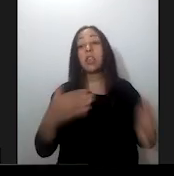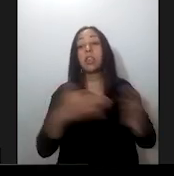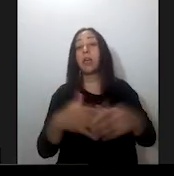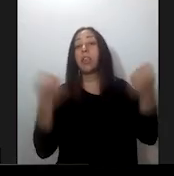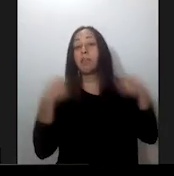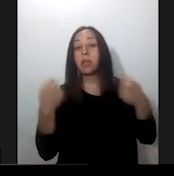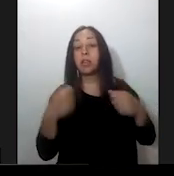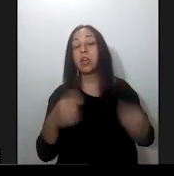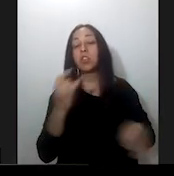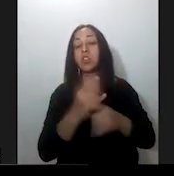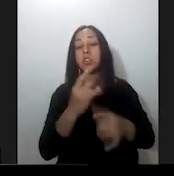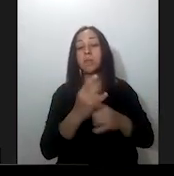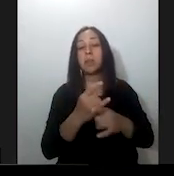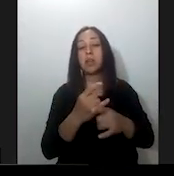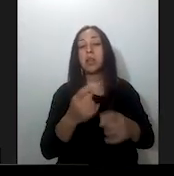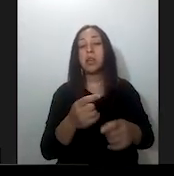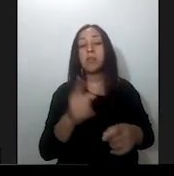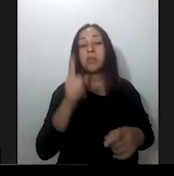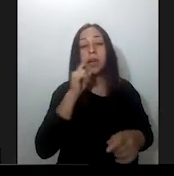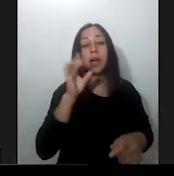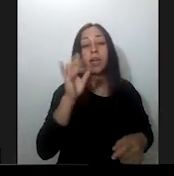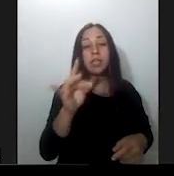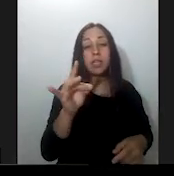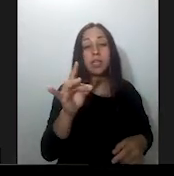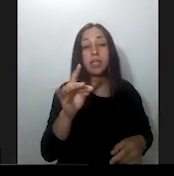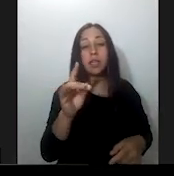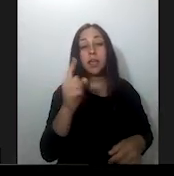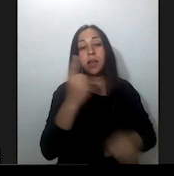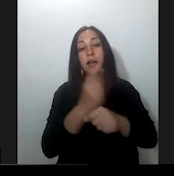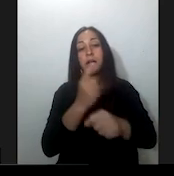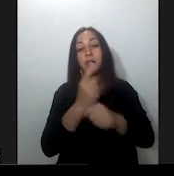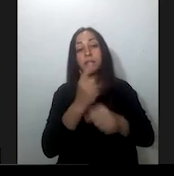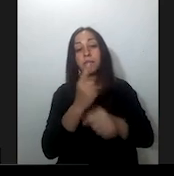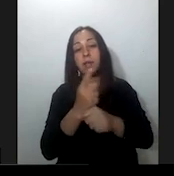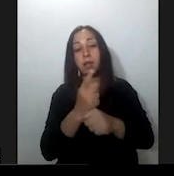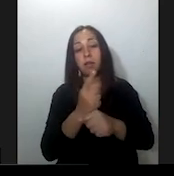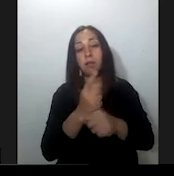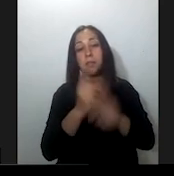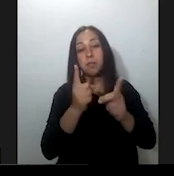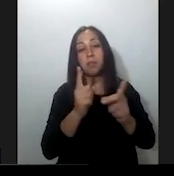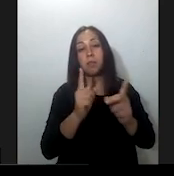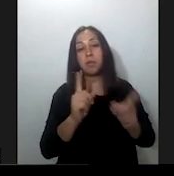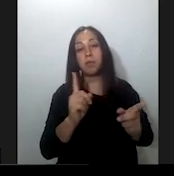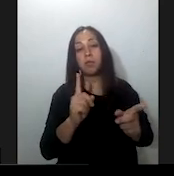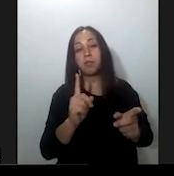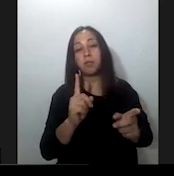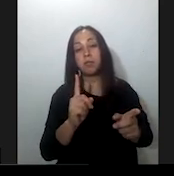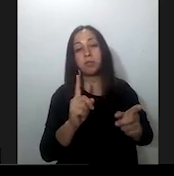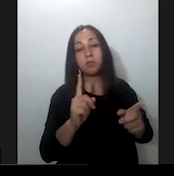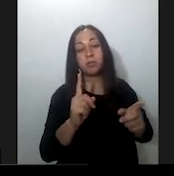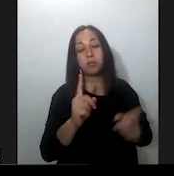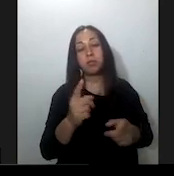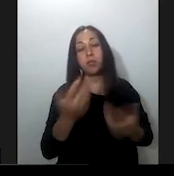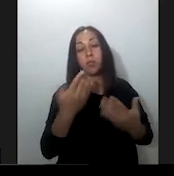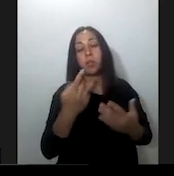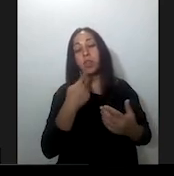con cuestiones de buena práctica. Yo debería identificar siempre los duplicados por el ID, que es el atributo que me permite identificar